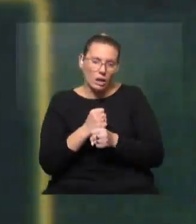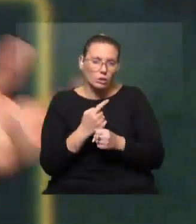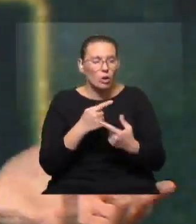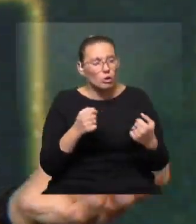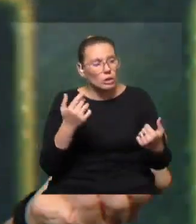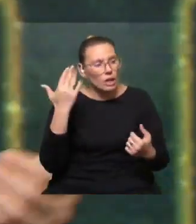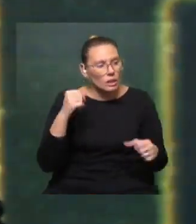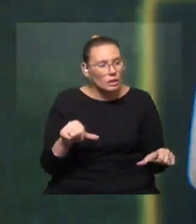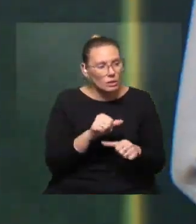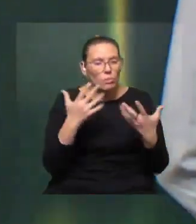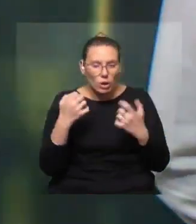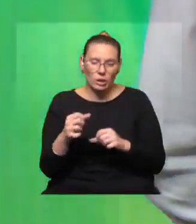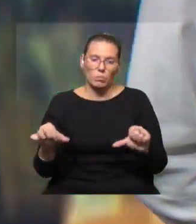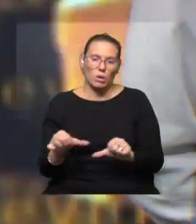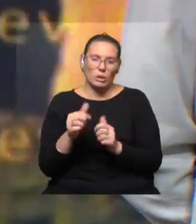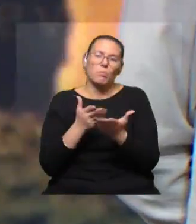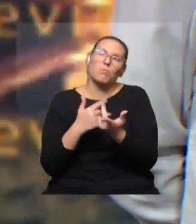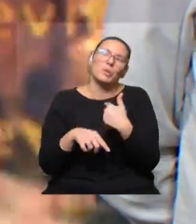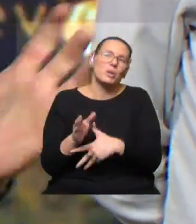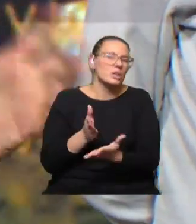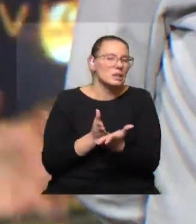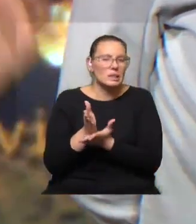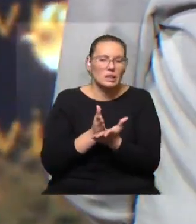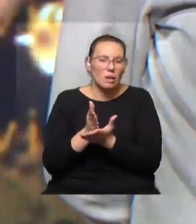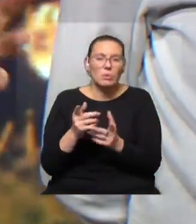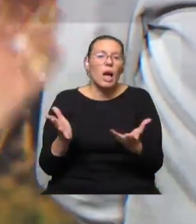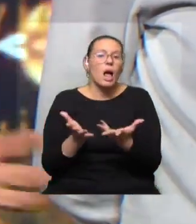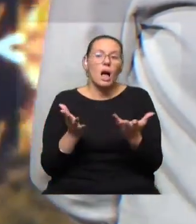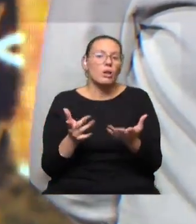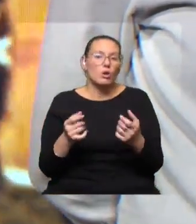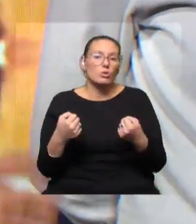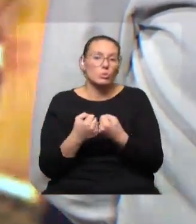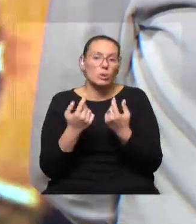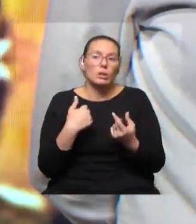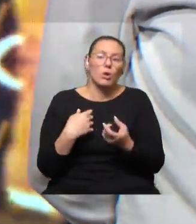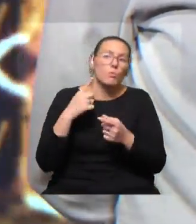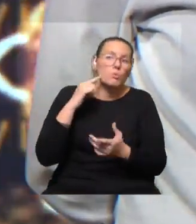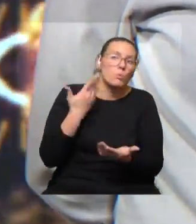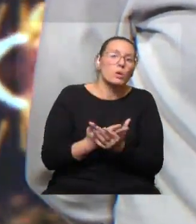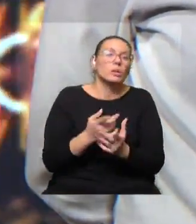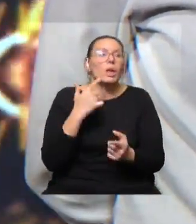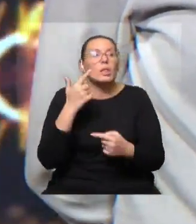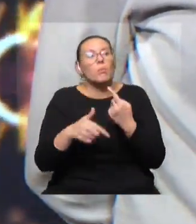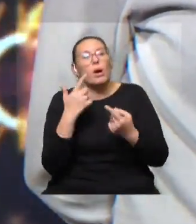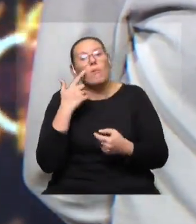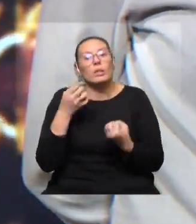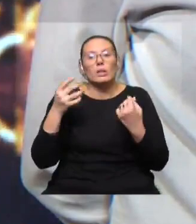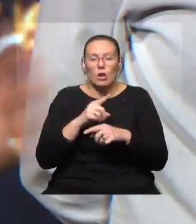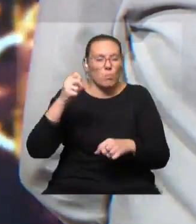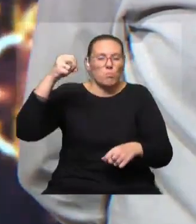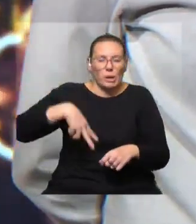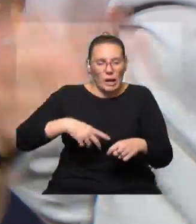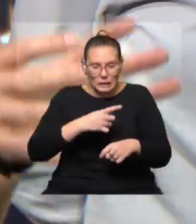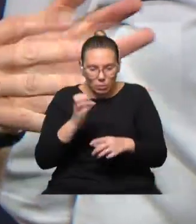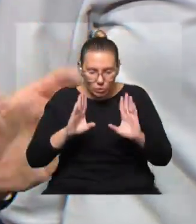pero siempre hay un poco de de algo fortuito no de lo que vas planteando Cómo va surgiendo no hay quizás un plan determinado